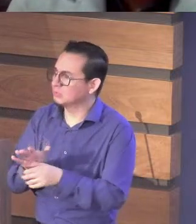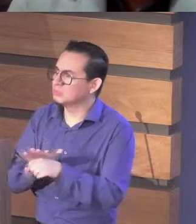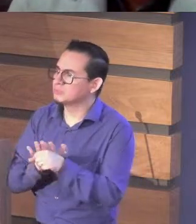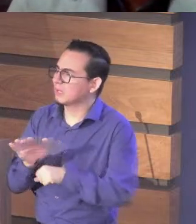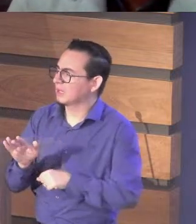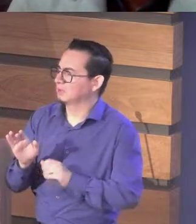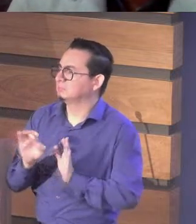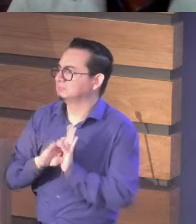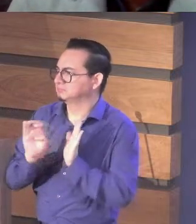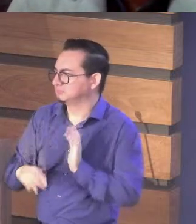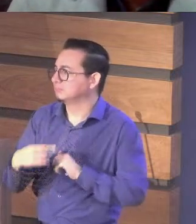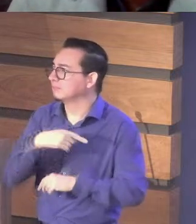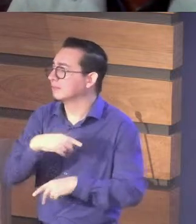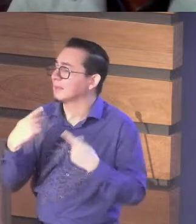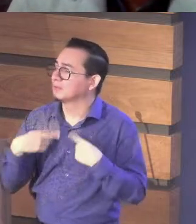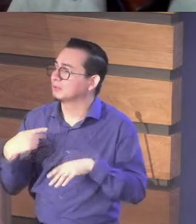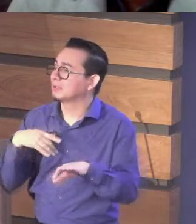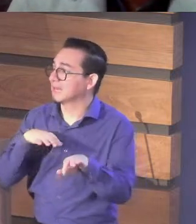estaría expuesto,